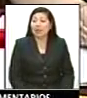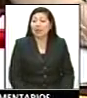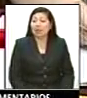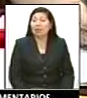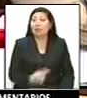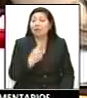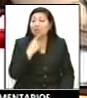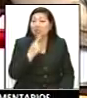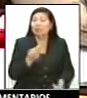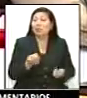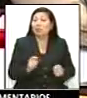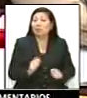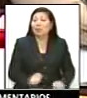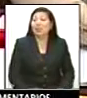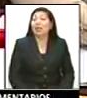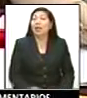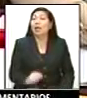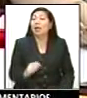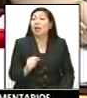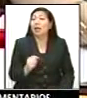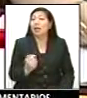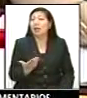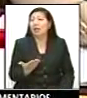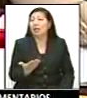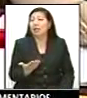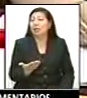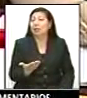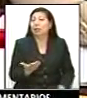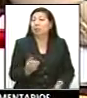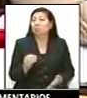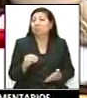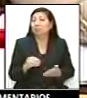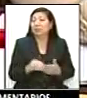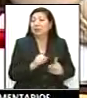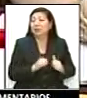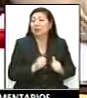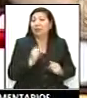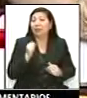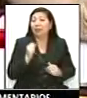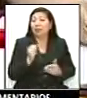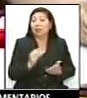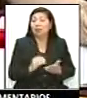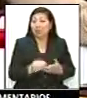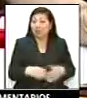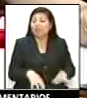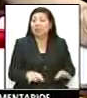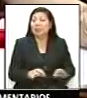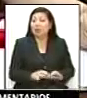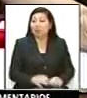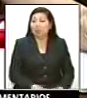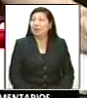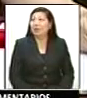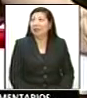se le suspende. Y en este caso hay una, obviamente, afectación de los derechos fundamentales.